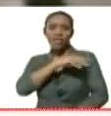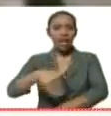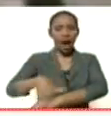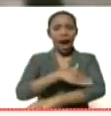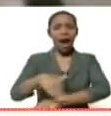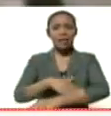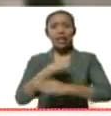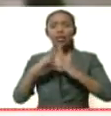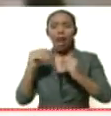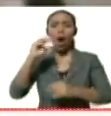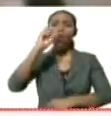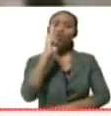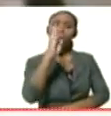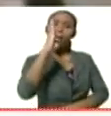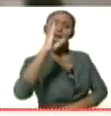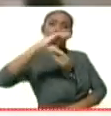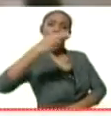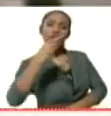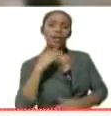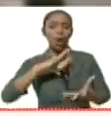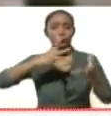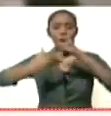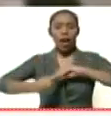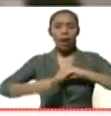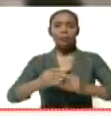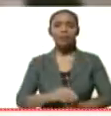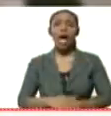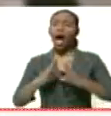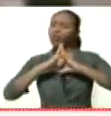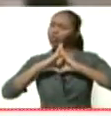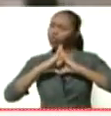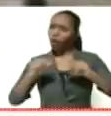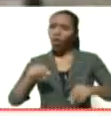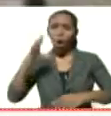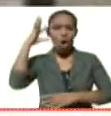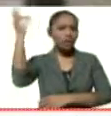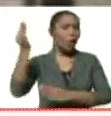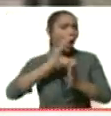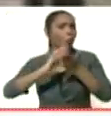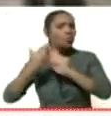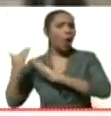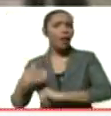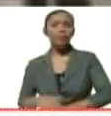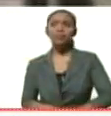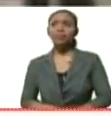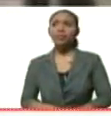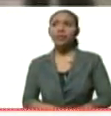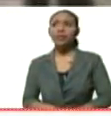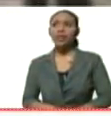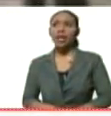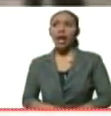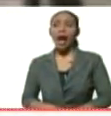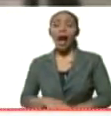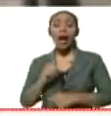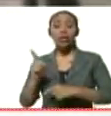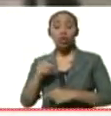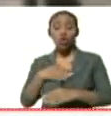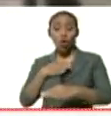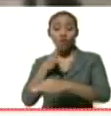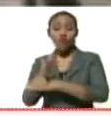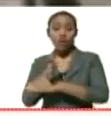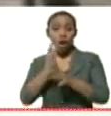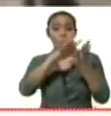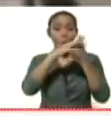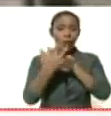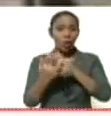calle, de las VCH, de los CLAP, a todos los consejos comunales. En estos días me metí por varios barrios y en todos los